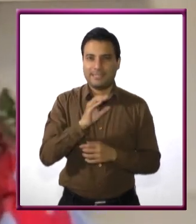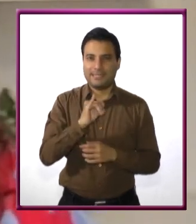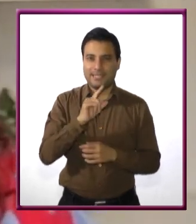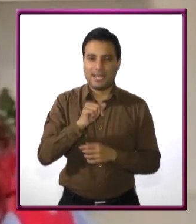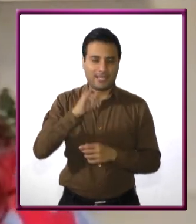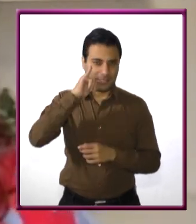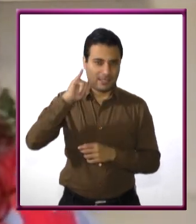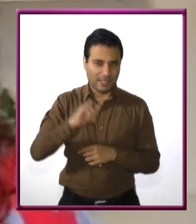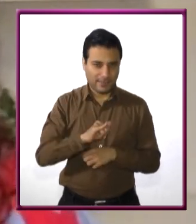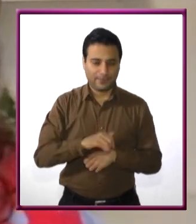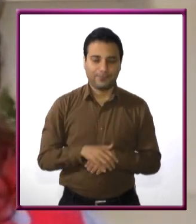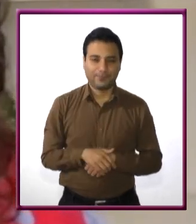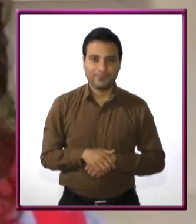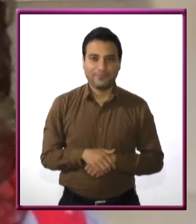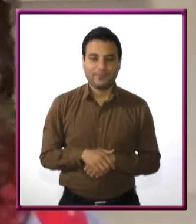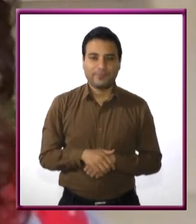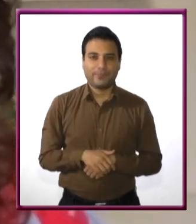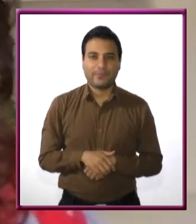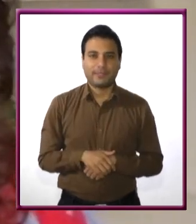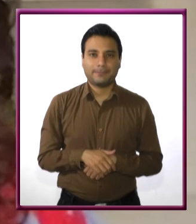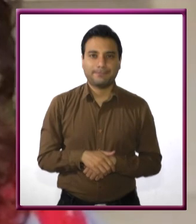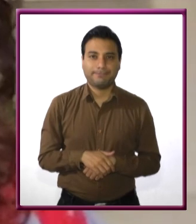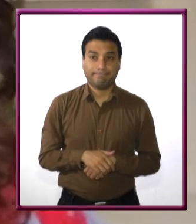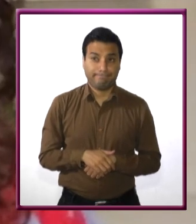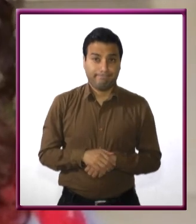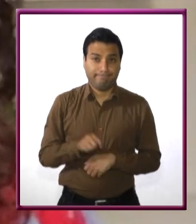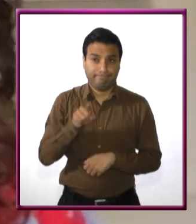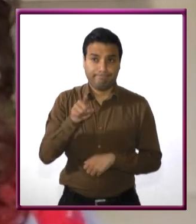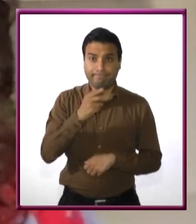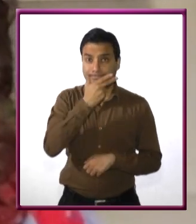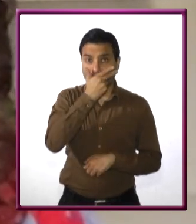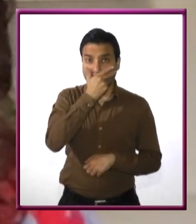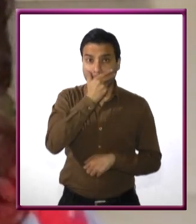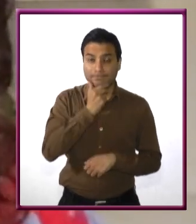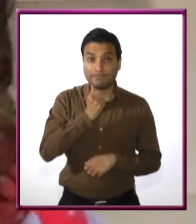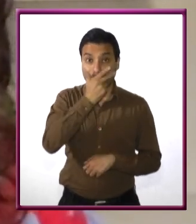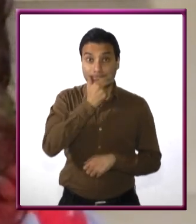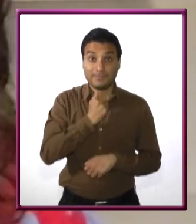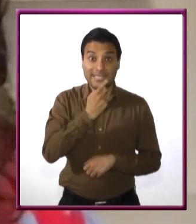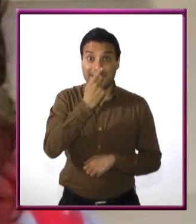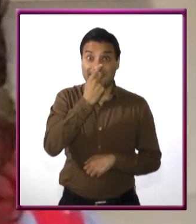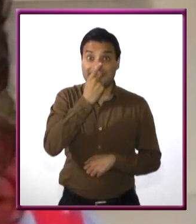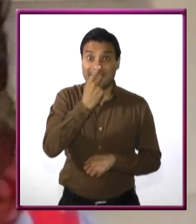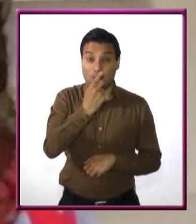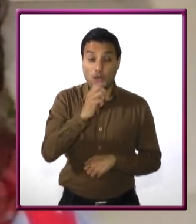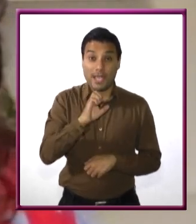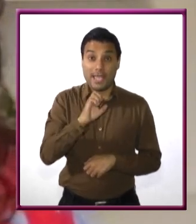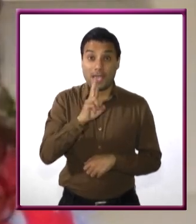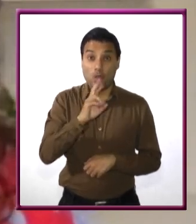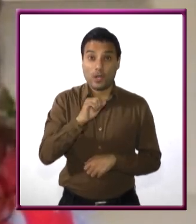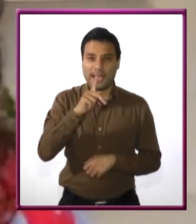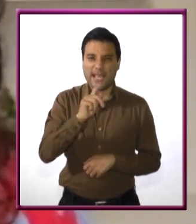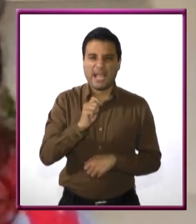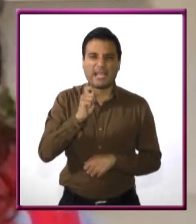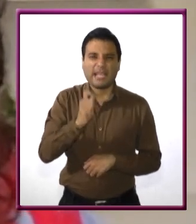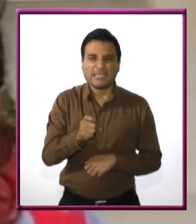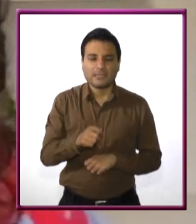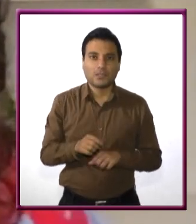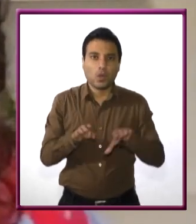Sicilia, en Italia. Y lo que Arquímedes exclamó literalmente